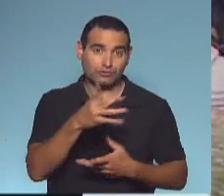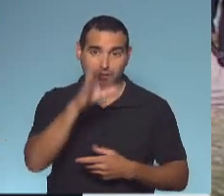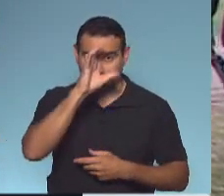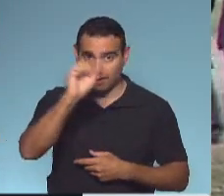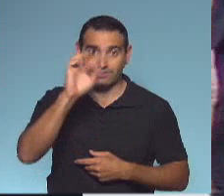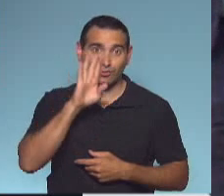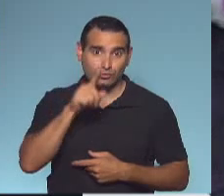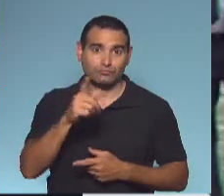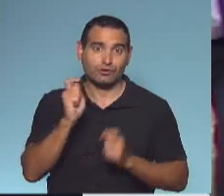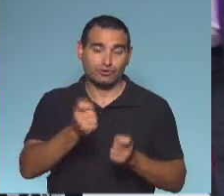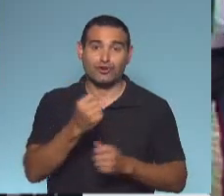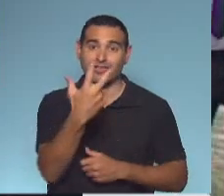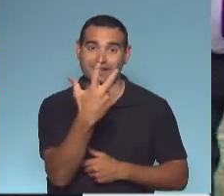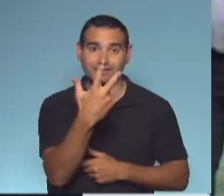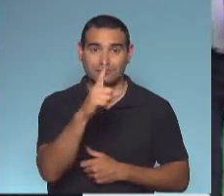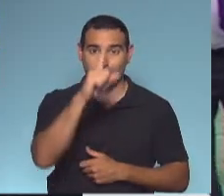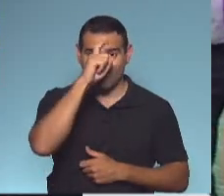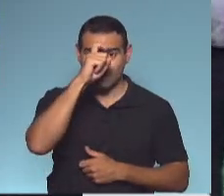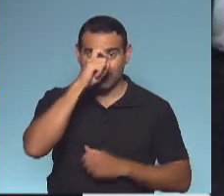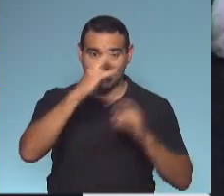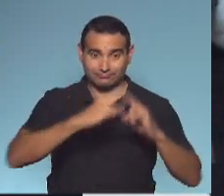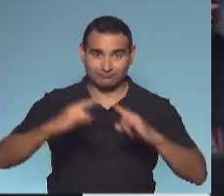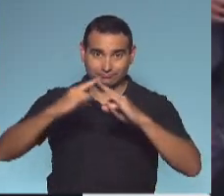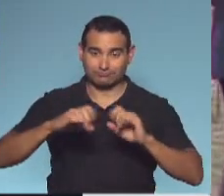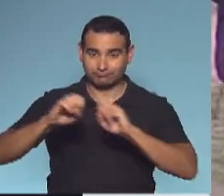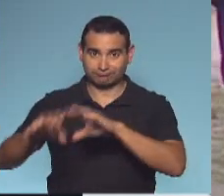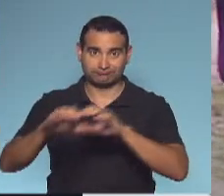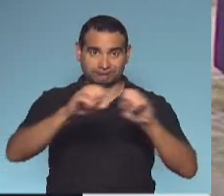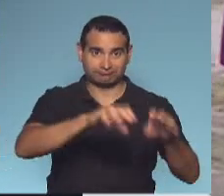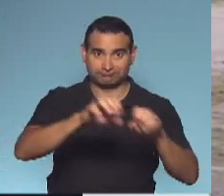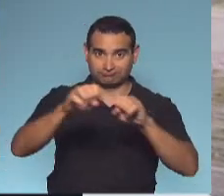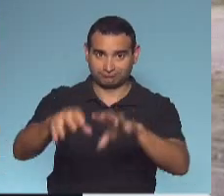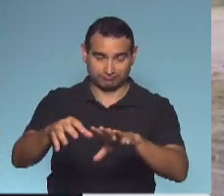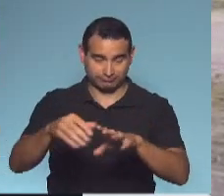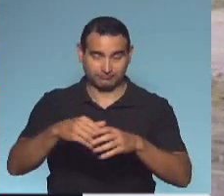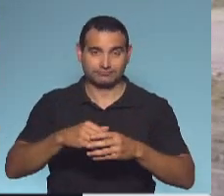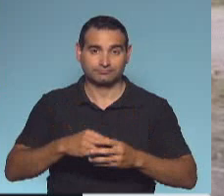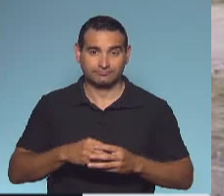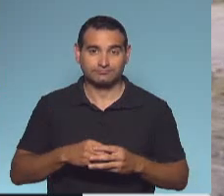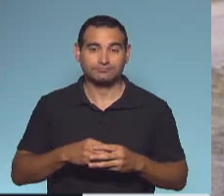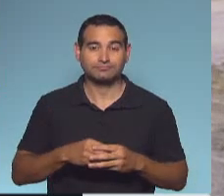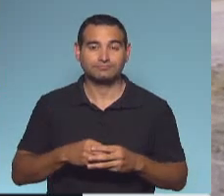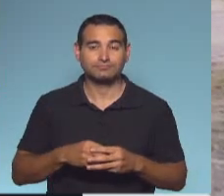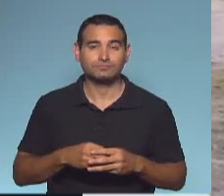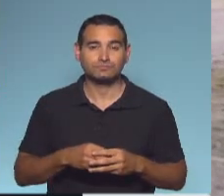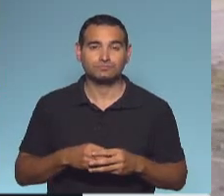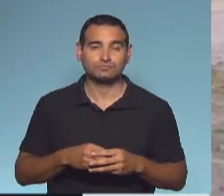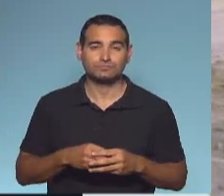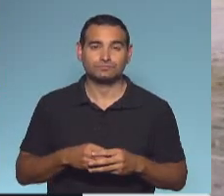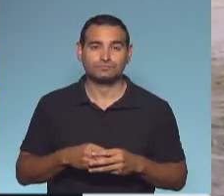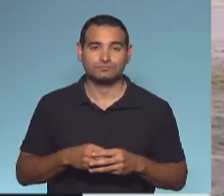son tres hospitales reubicables tres hospitales móviles hospitales de campaña con una enorme capacidad